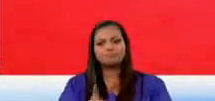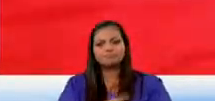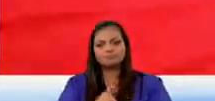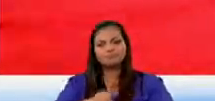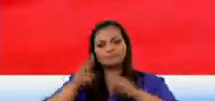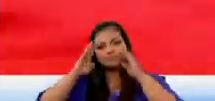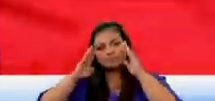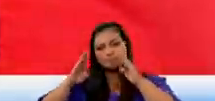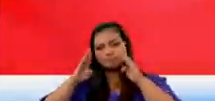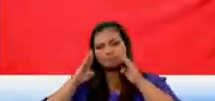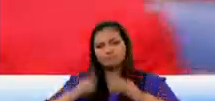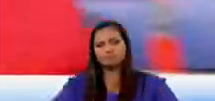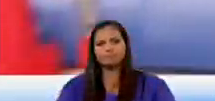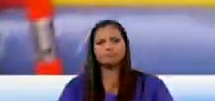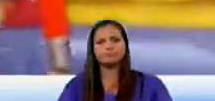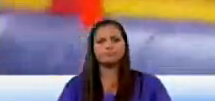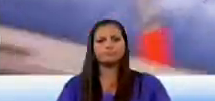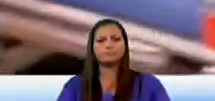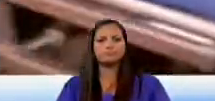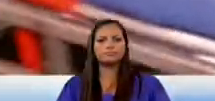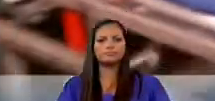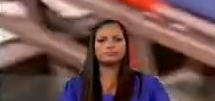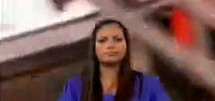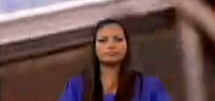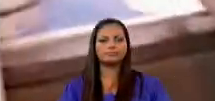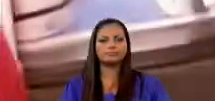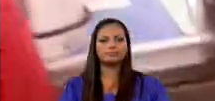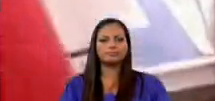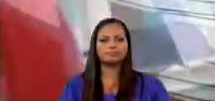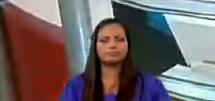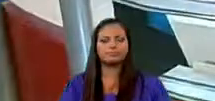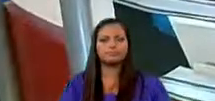reservado, informó Jorge Salazar.